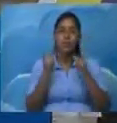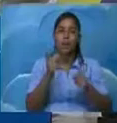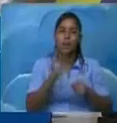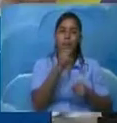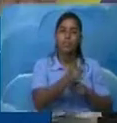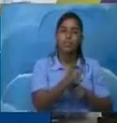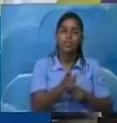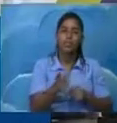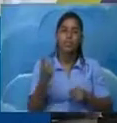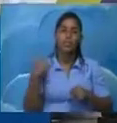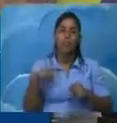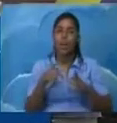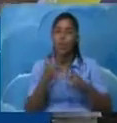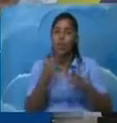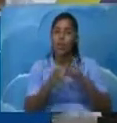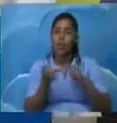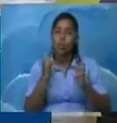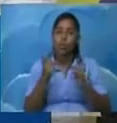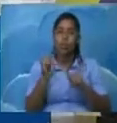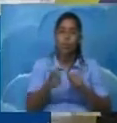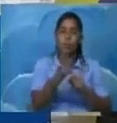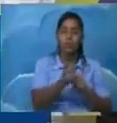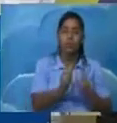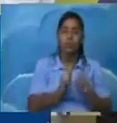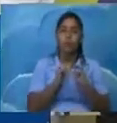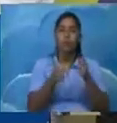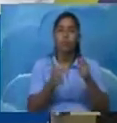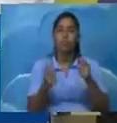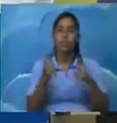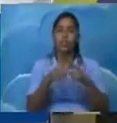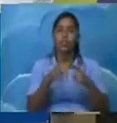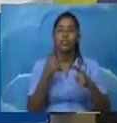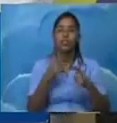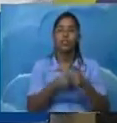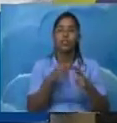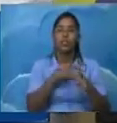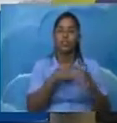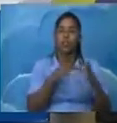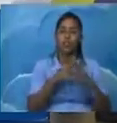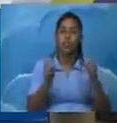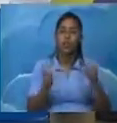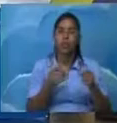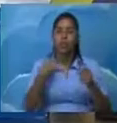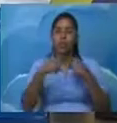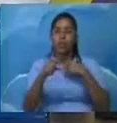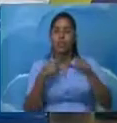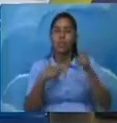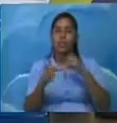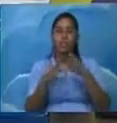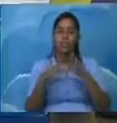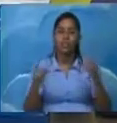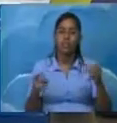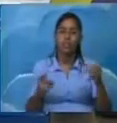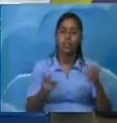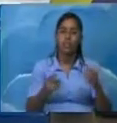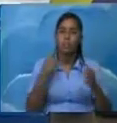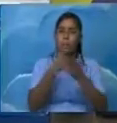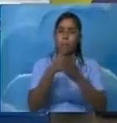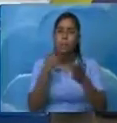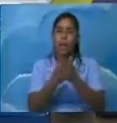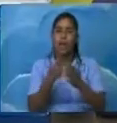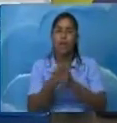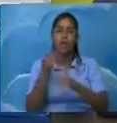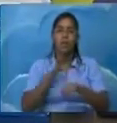personas zánganos comienzan entonces a atrasarse en los pagos y atrasarse en los pagos porque